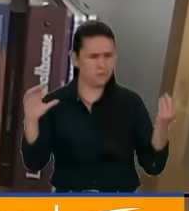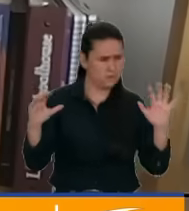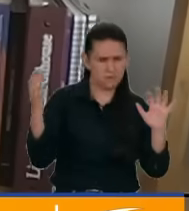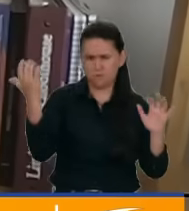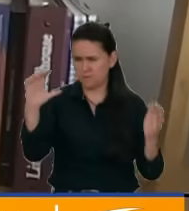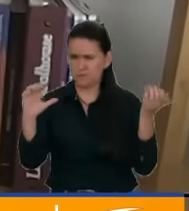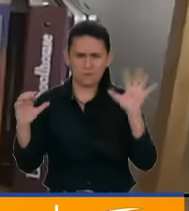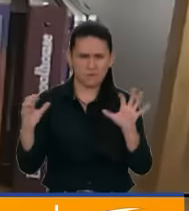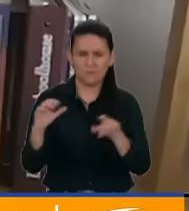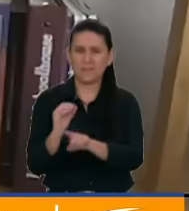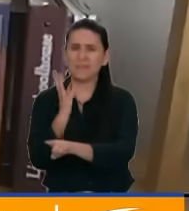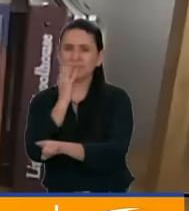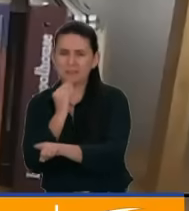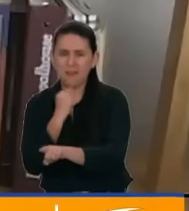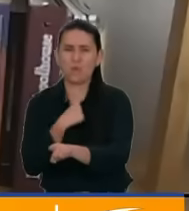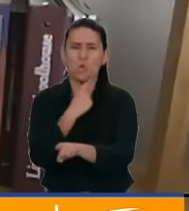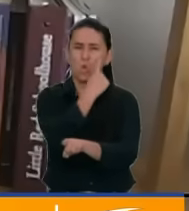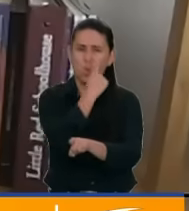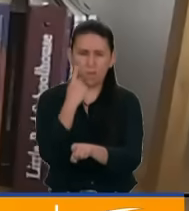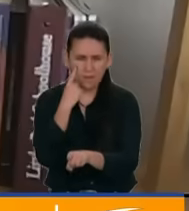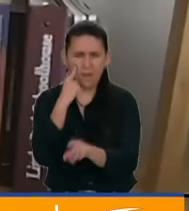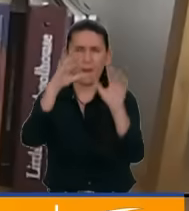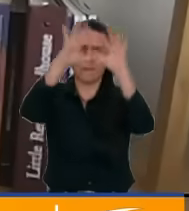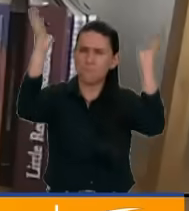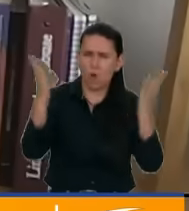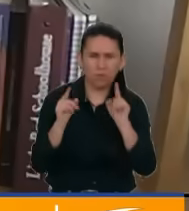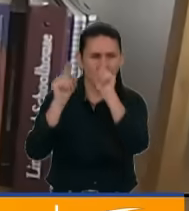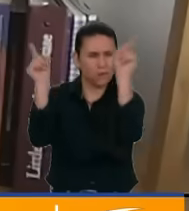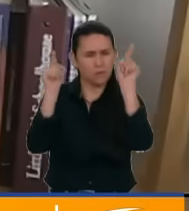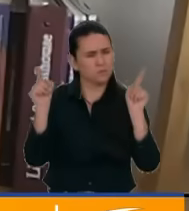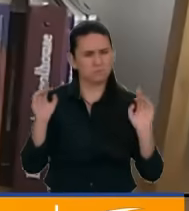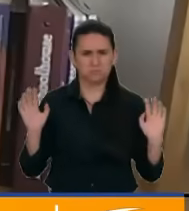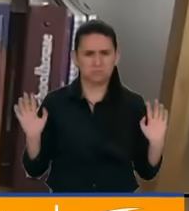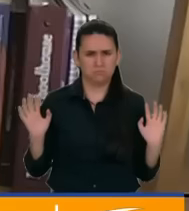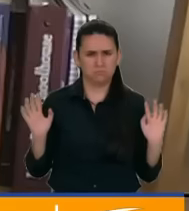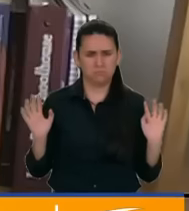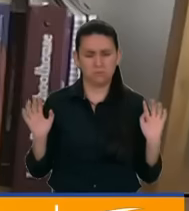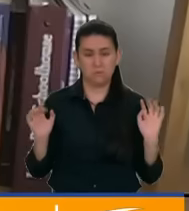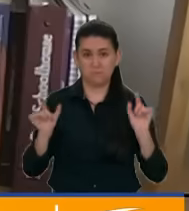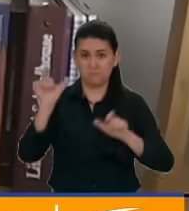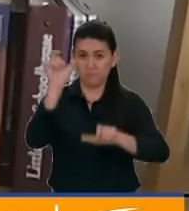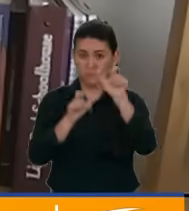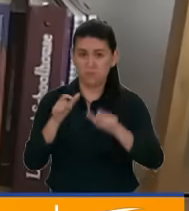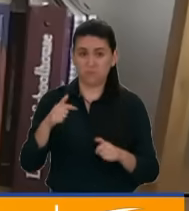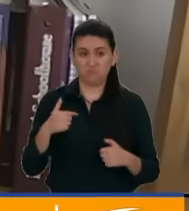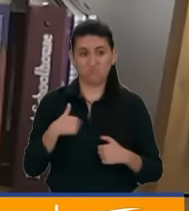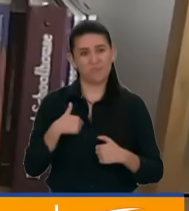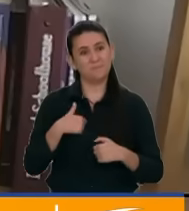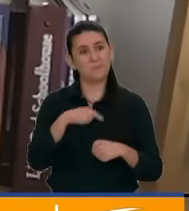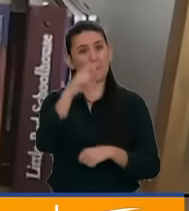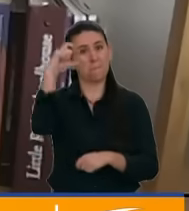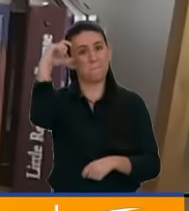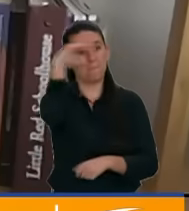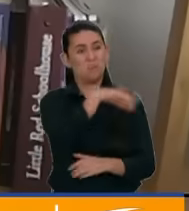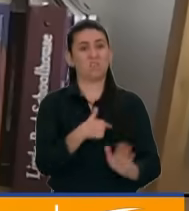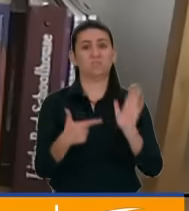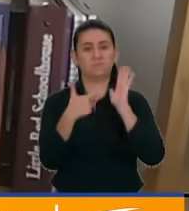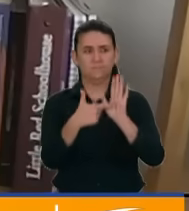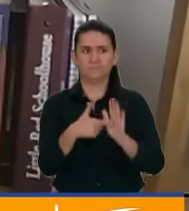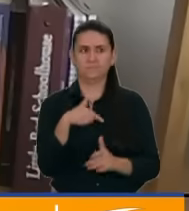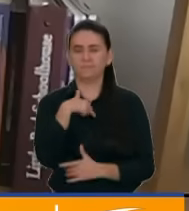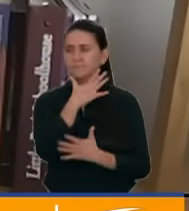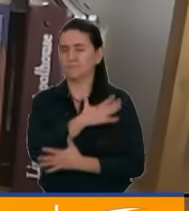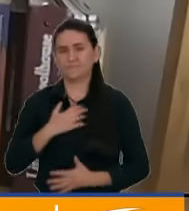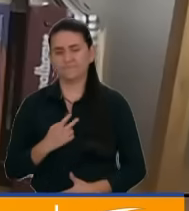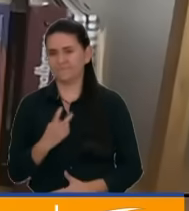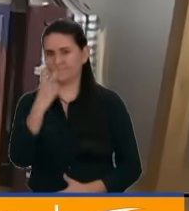israelíes y judías alrededor del mundo. Nadie está contento con las declaraciones del presidente ni con las